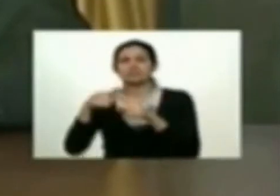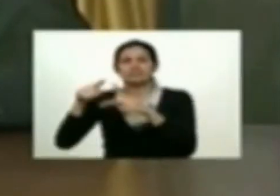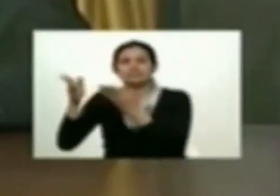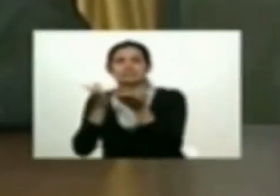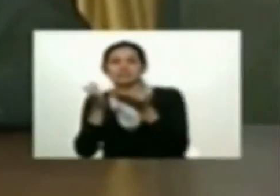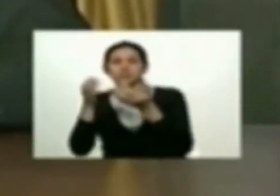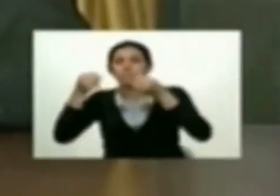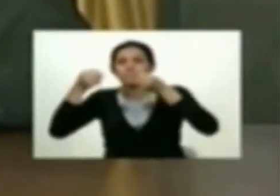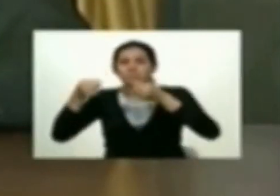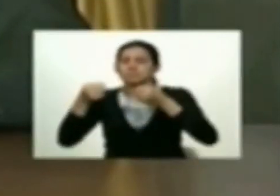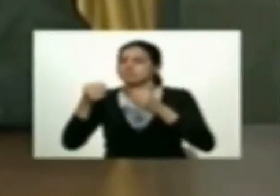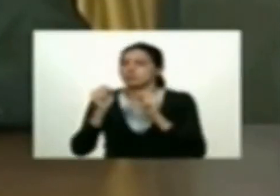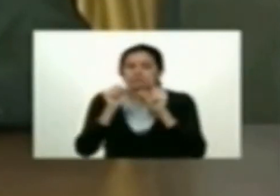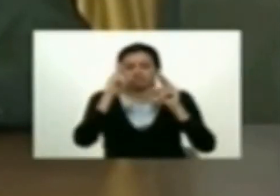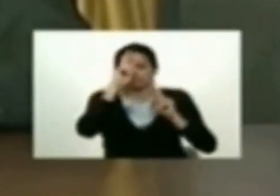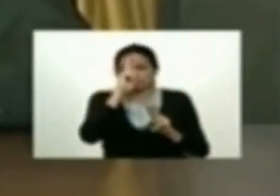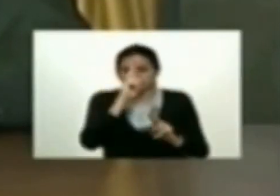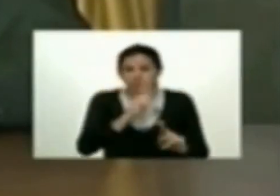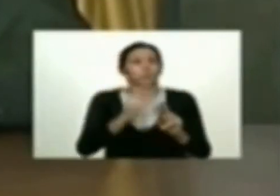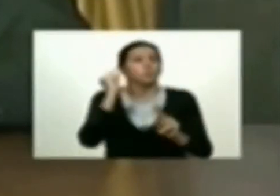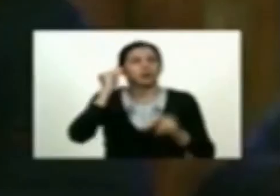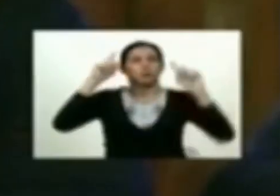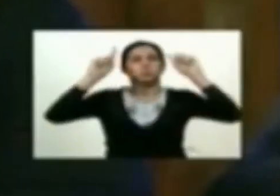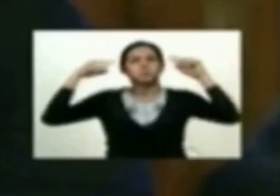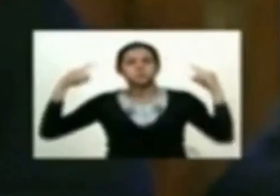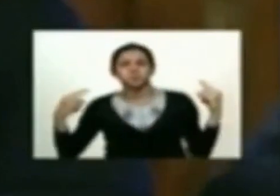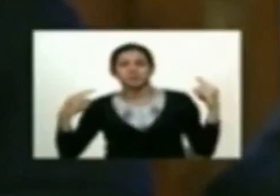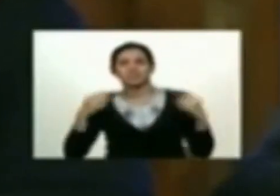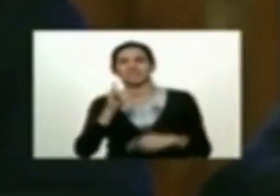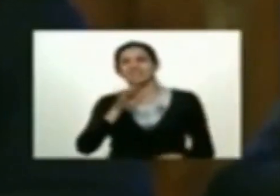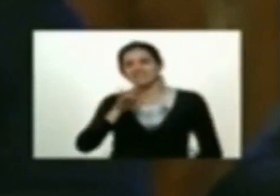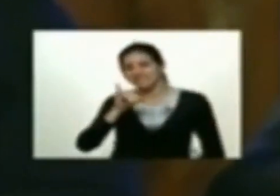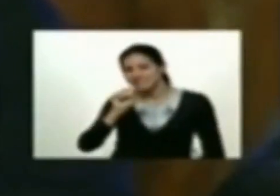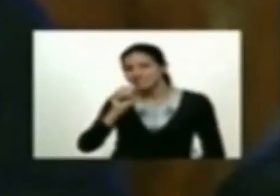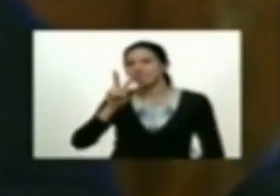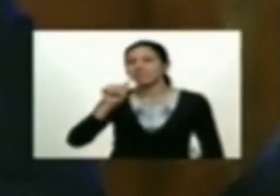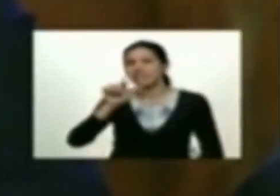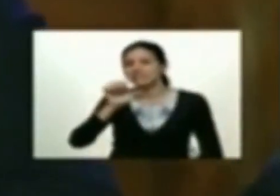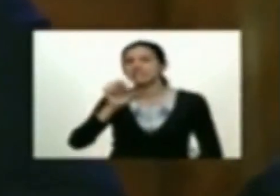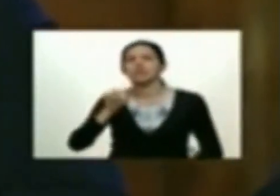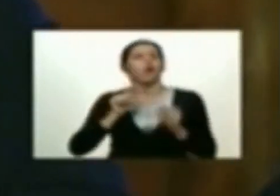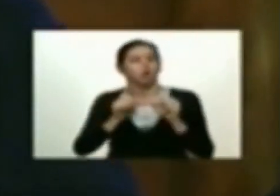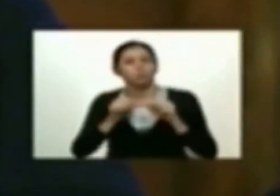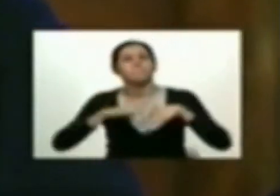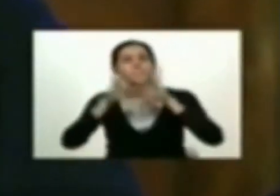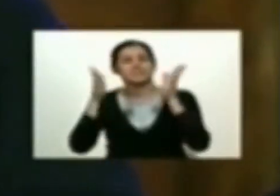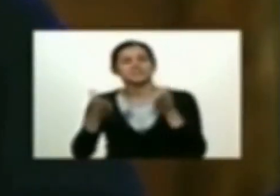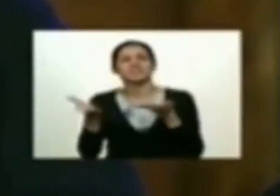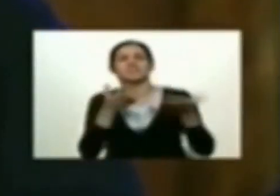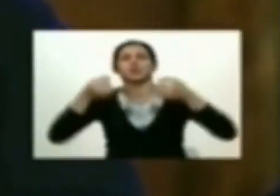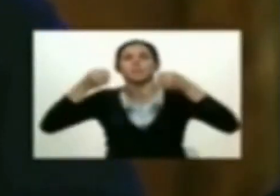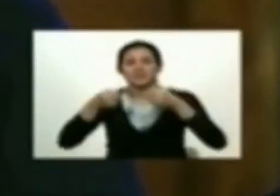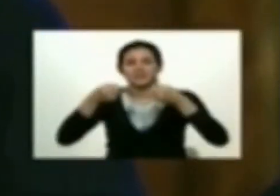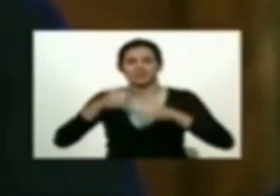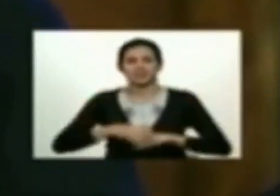país daisy rodríguez marleny contreras e iris varela fueron algunos de los ratificados en los despachos de